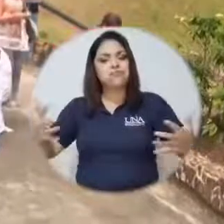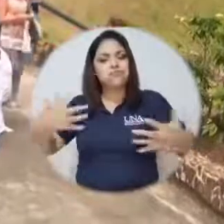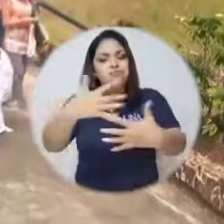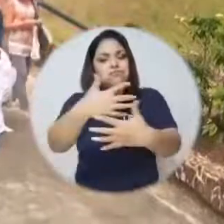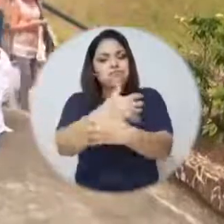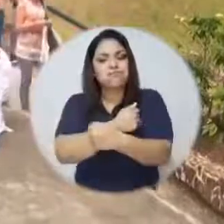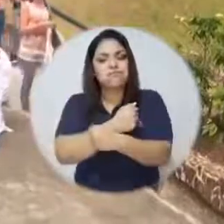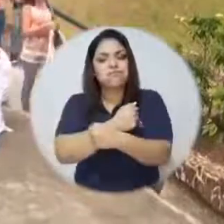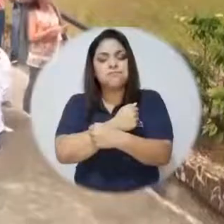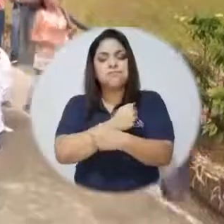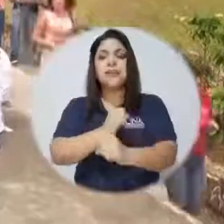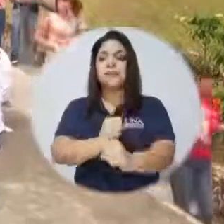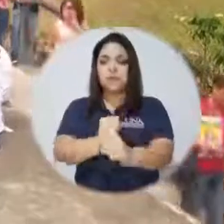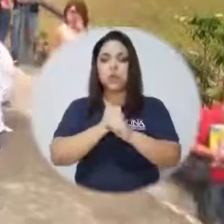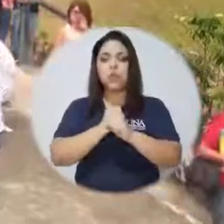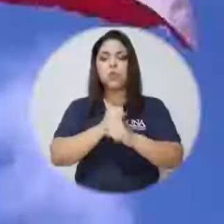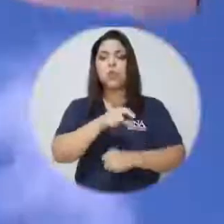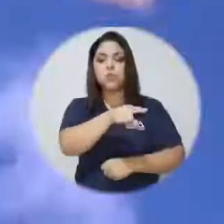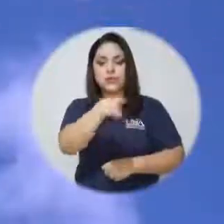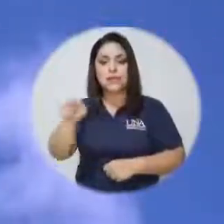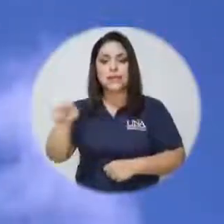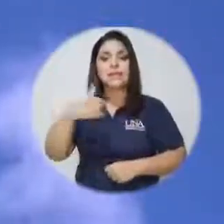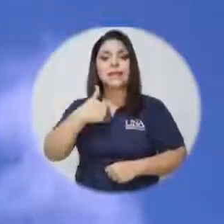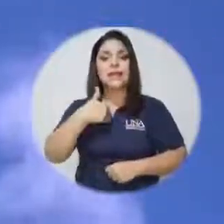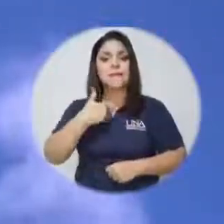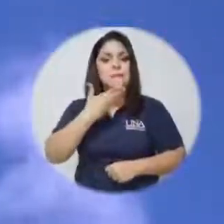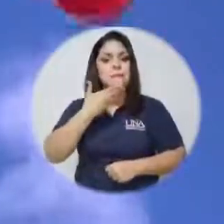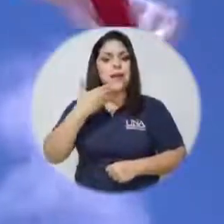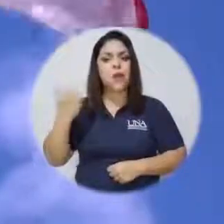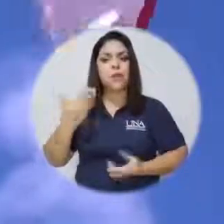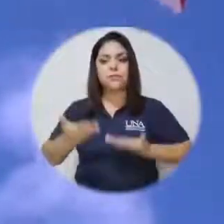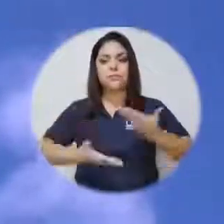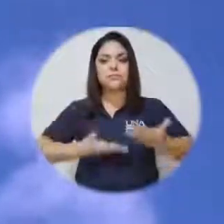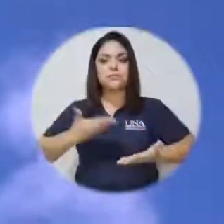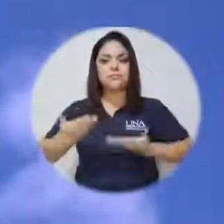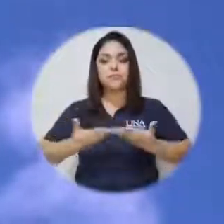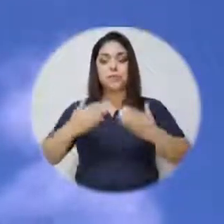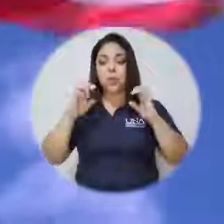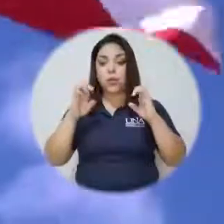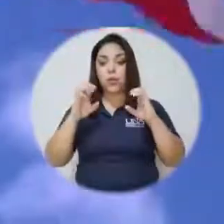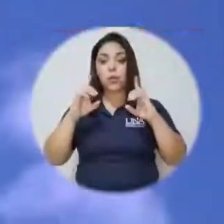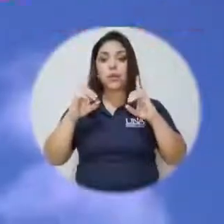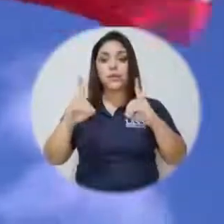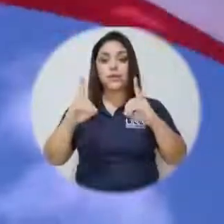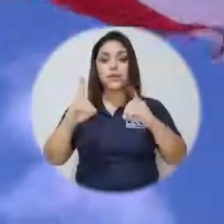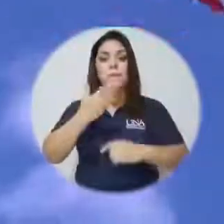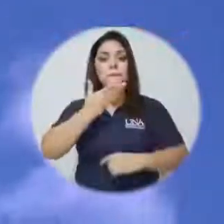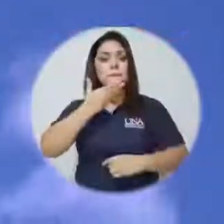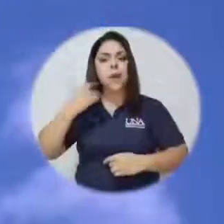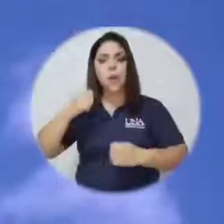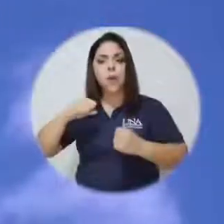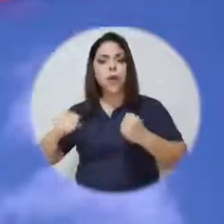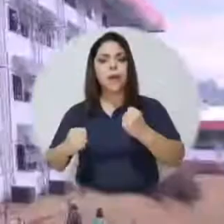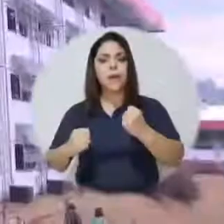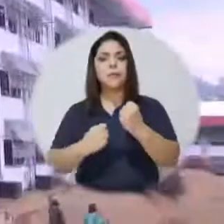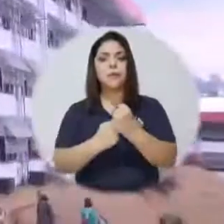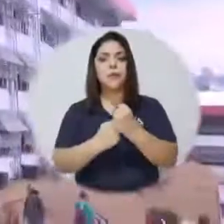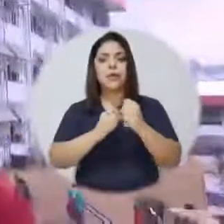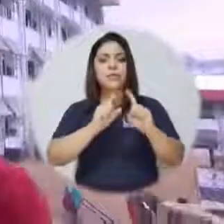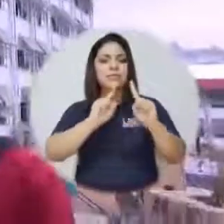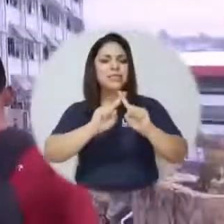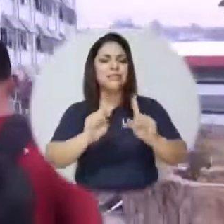abiertos. Seguro que contarán con el mejor servicio educativo y el mejor apoyo